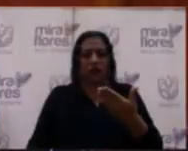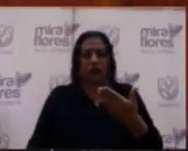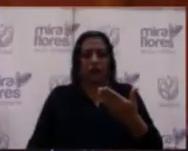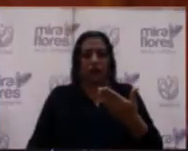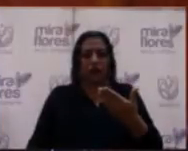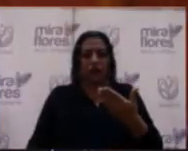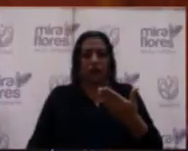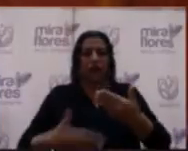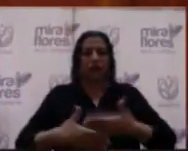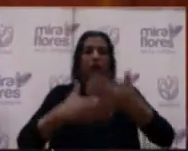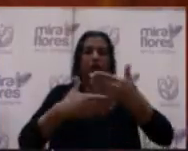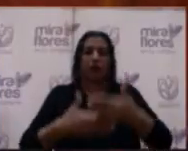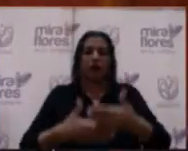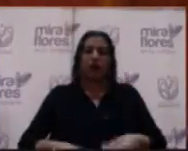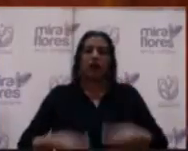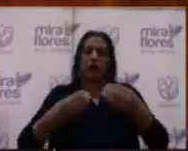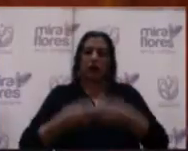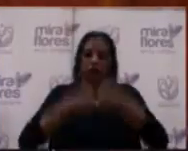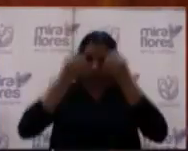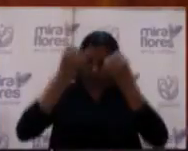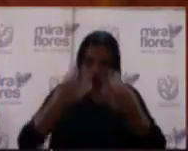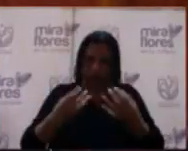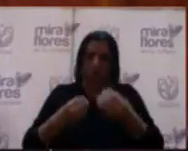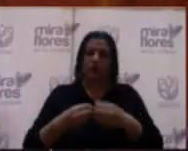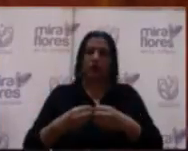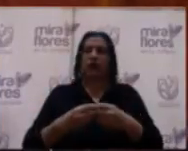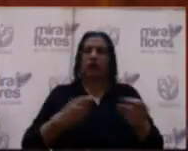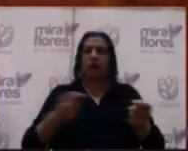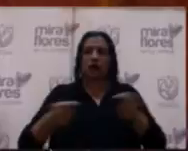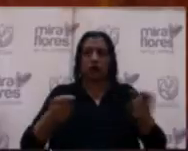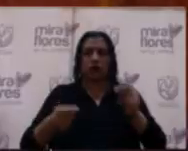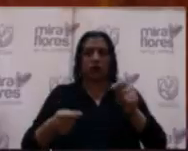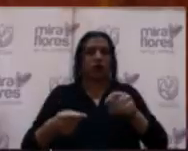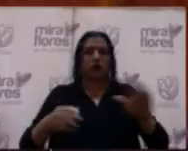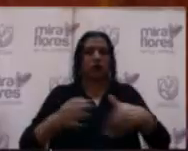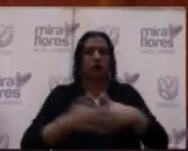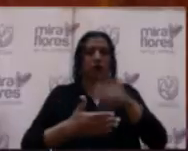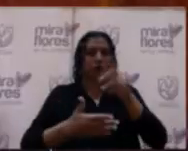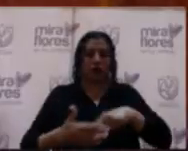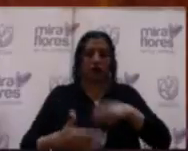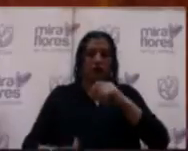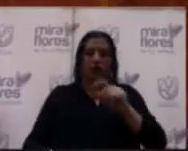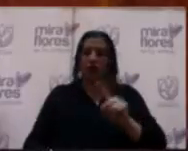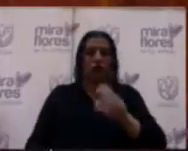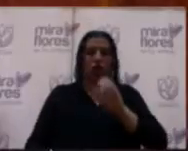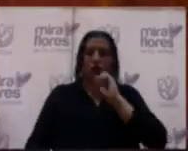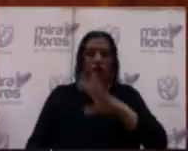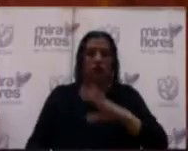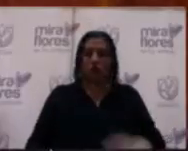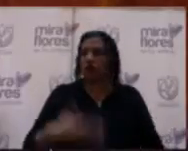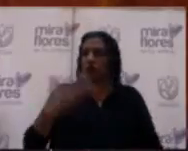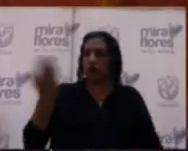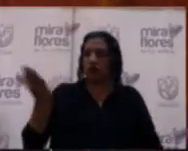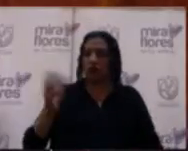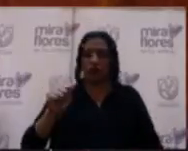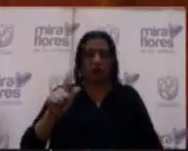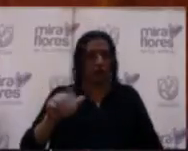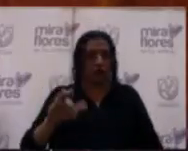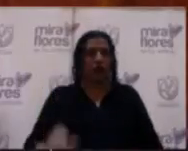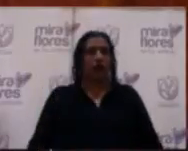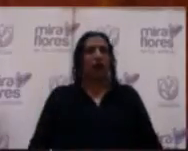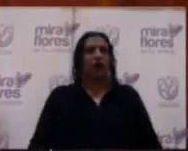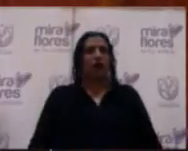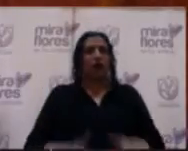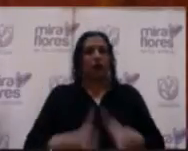está proponiendo que hay un informe de la administración sobre este convenio. No. No ha dicho eso el señor D'Albertis. Le pediría que esté